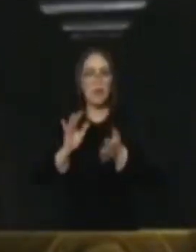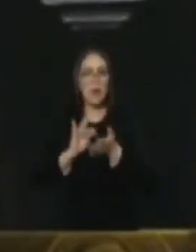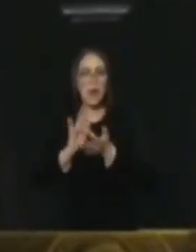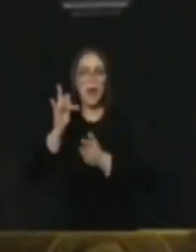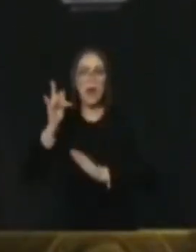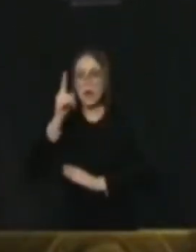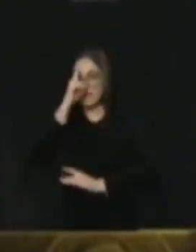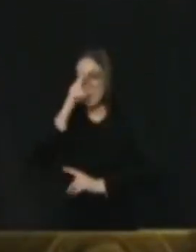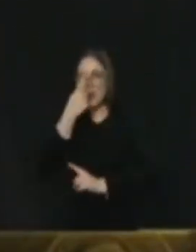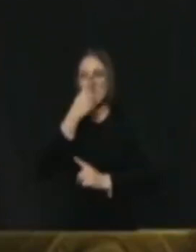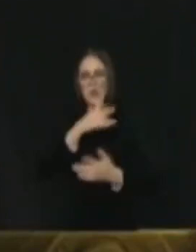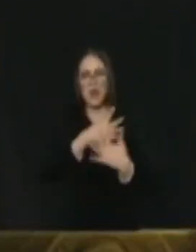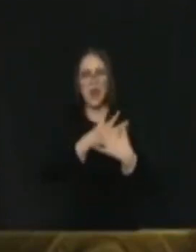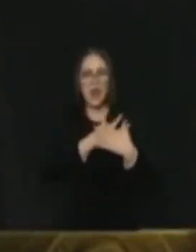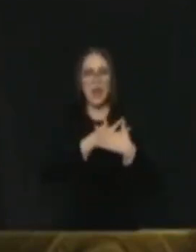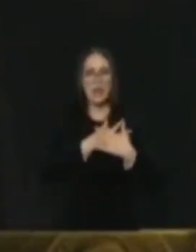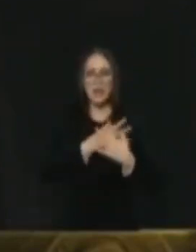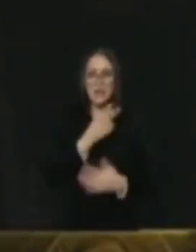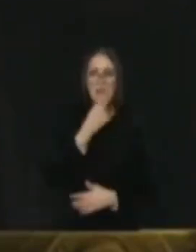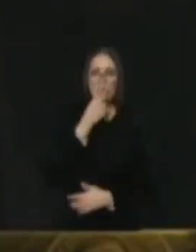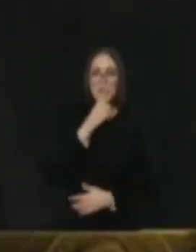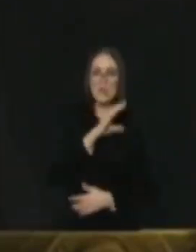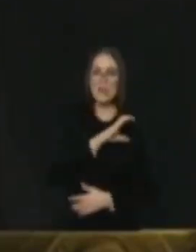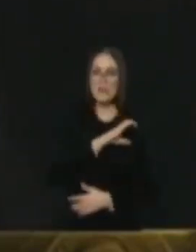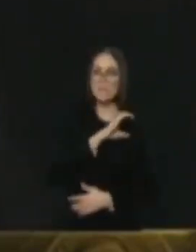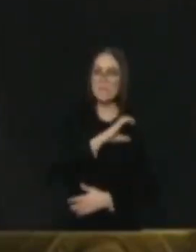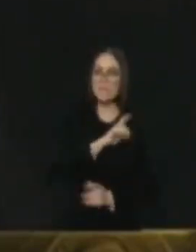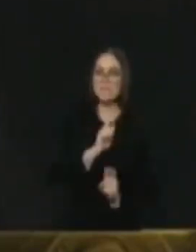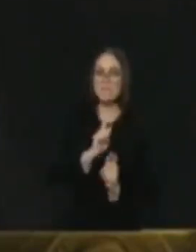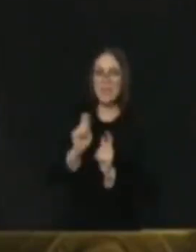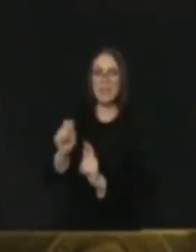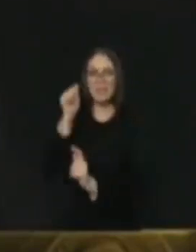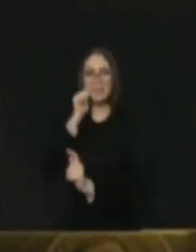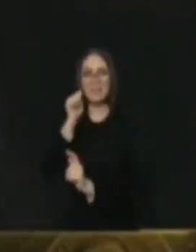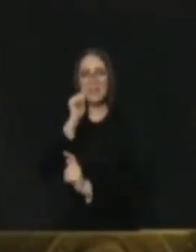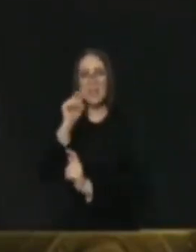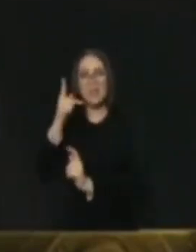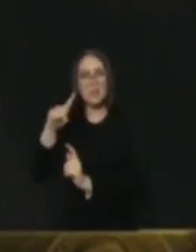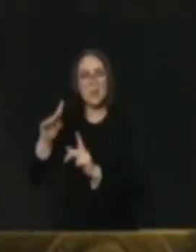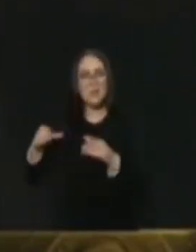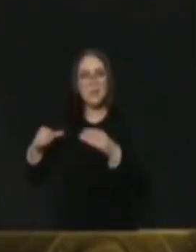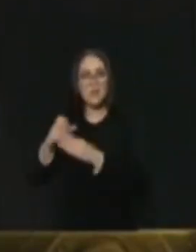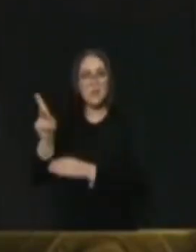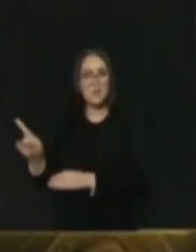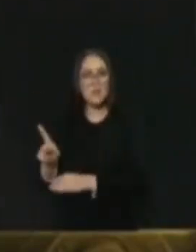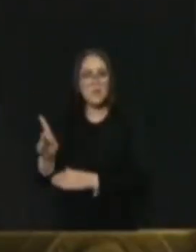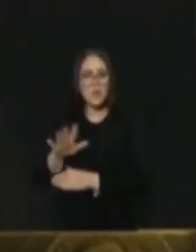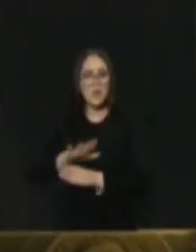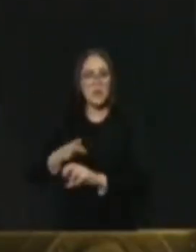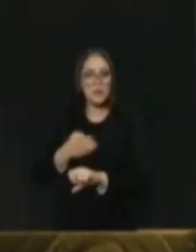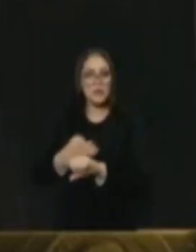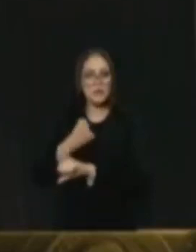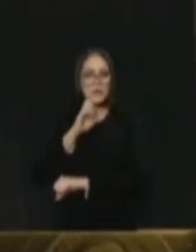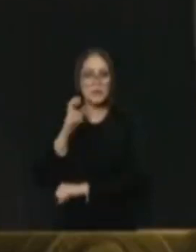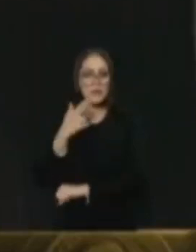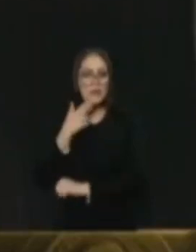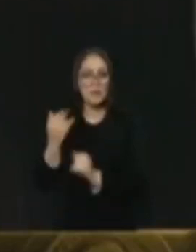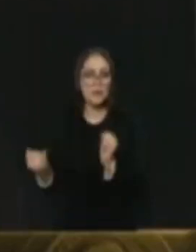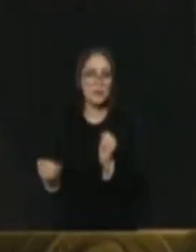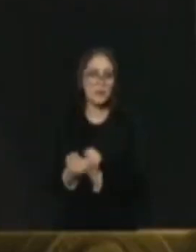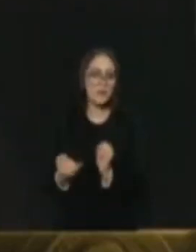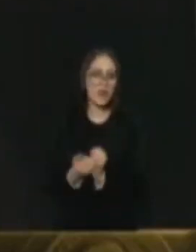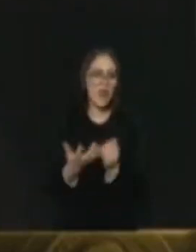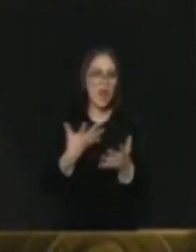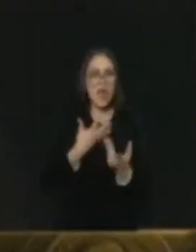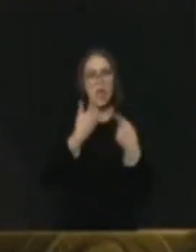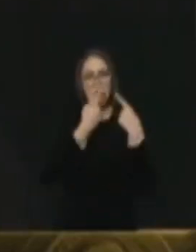a todo el amor y el cariño que ella le ha expresado al pueblo chiapaneco. Entre otros muchos reconocimientos, se